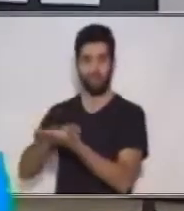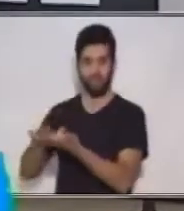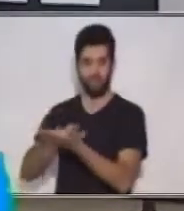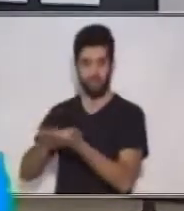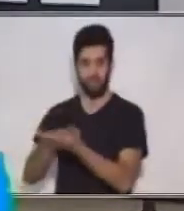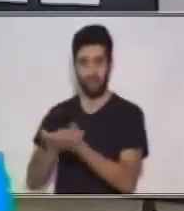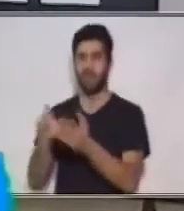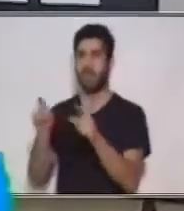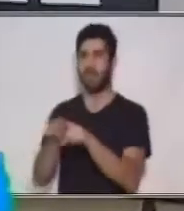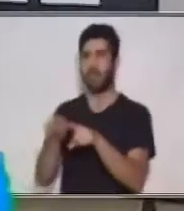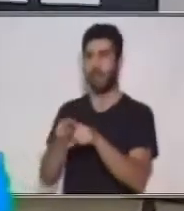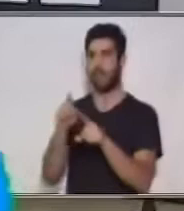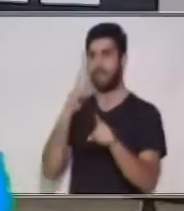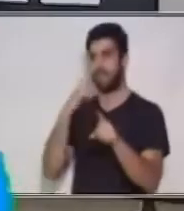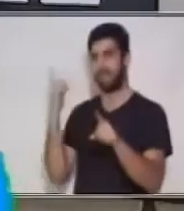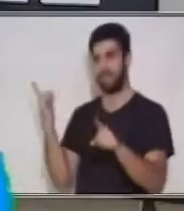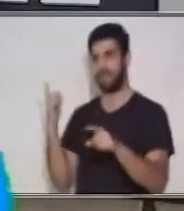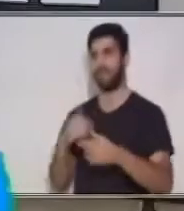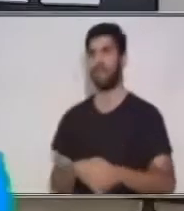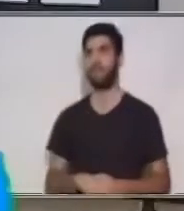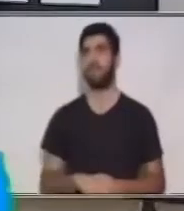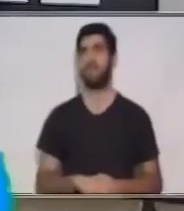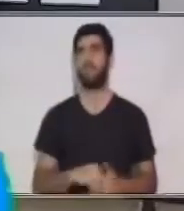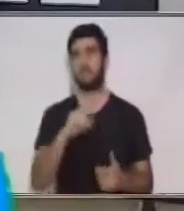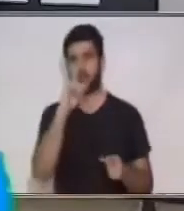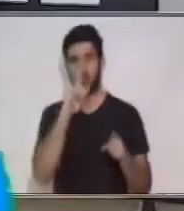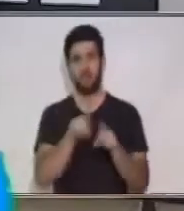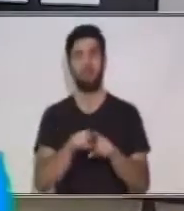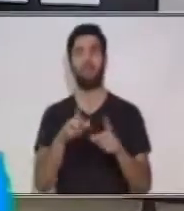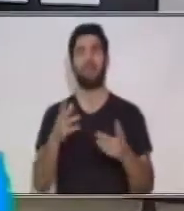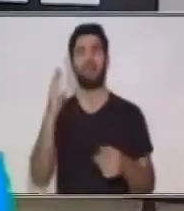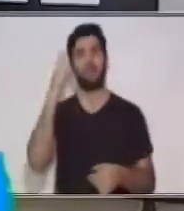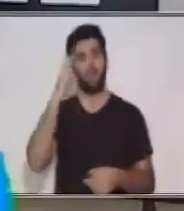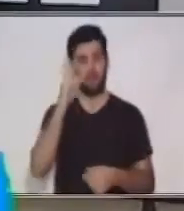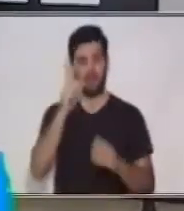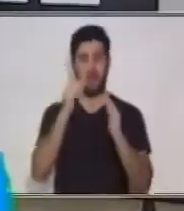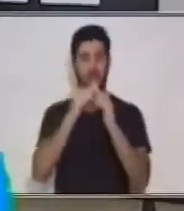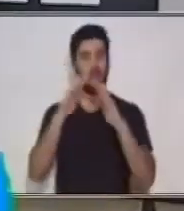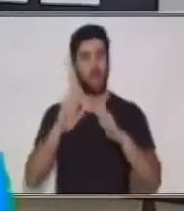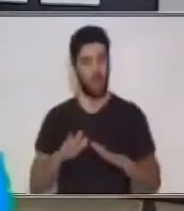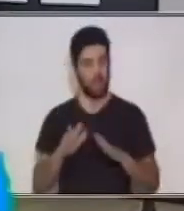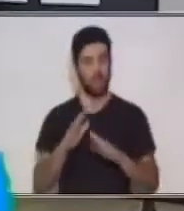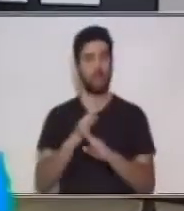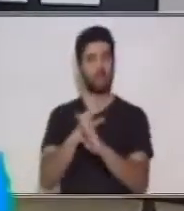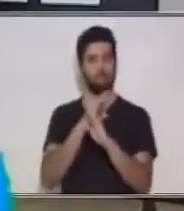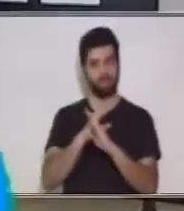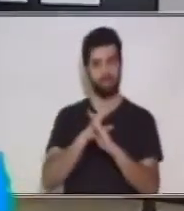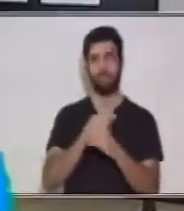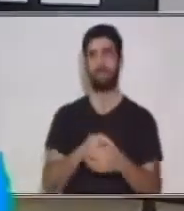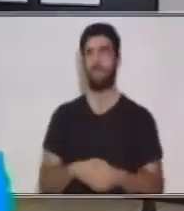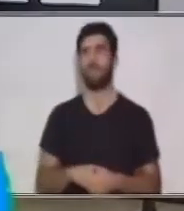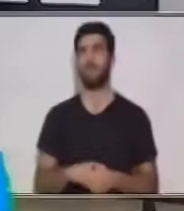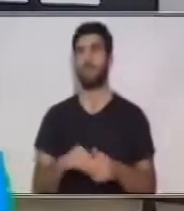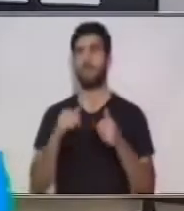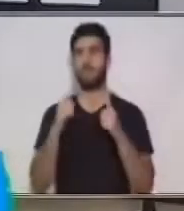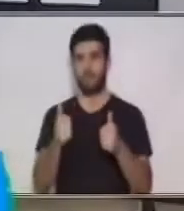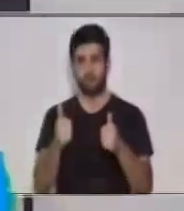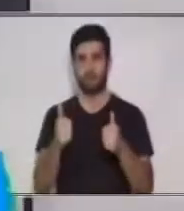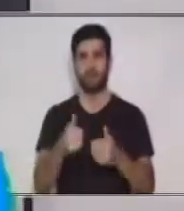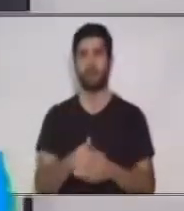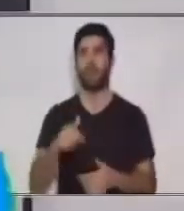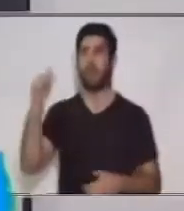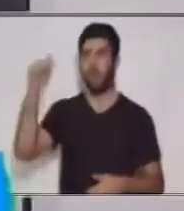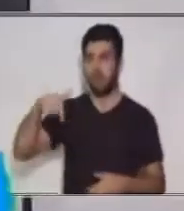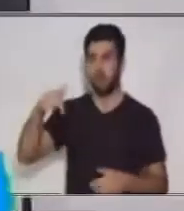que yo tengo por este lado. Recuerda, mantenerte a salvo y mantenerte en casa. Muy bien chicos, en